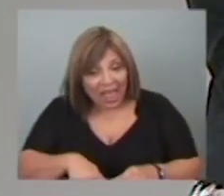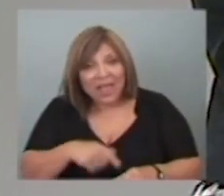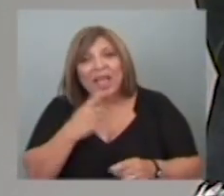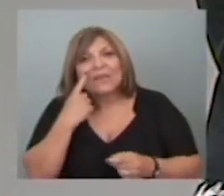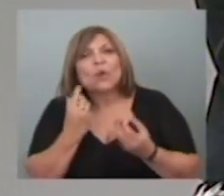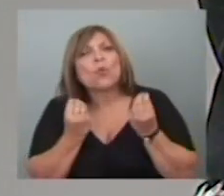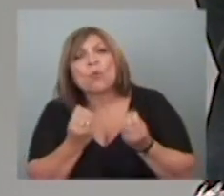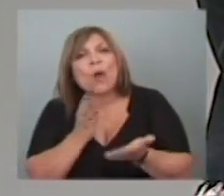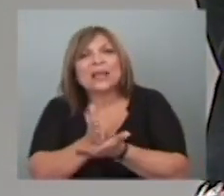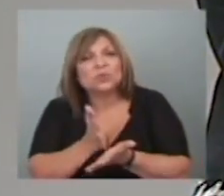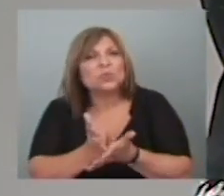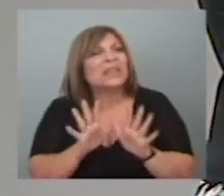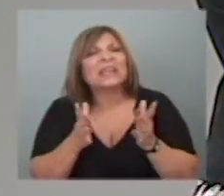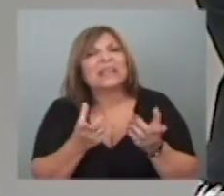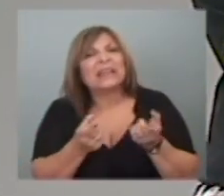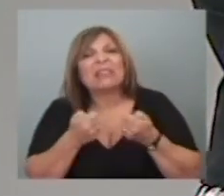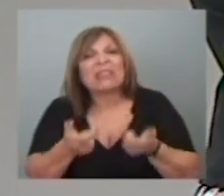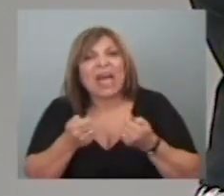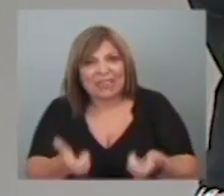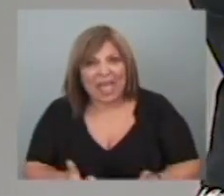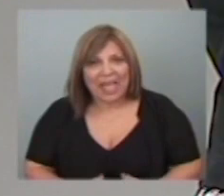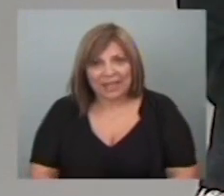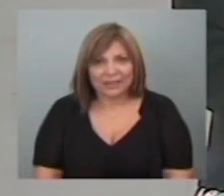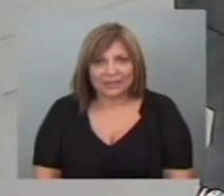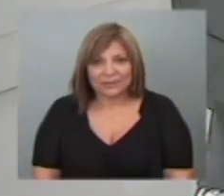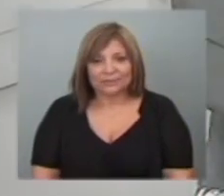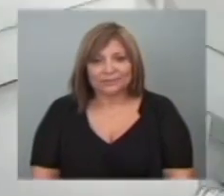se ayuda a esos uruguayos a volver a casa. Ya volvemos.